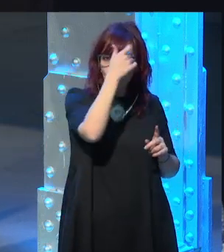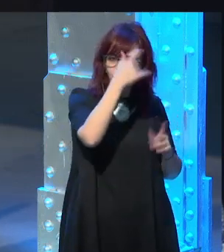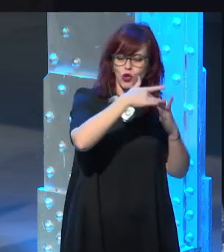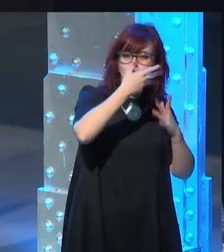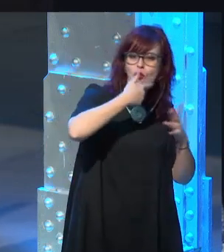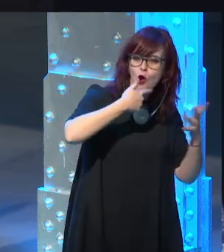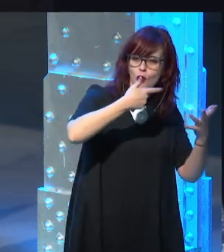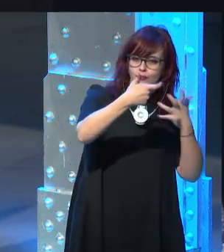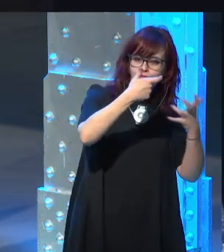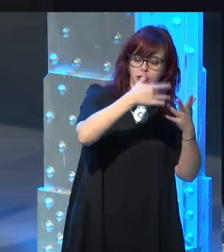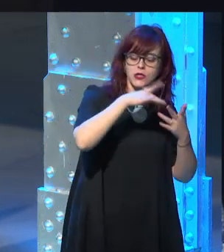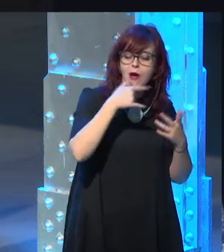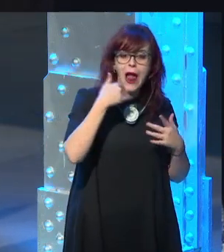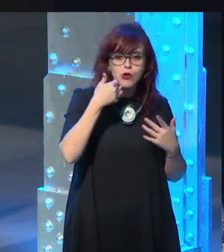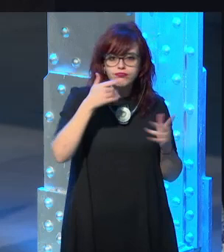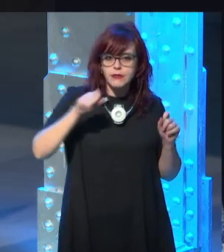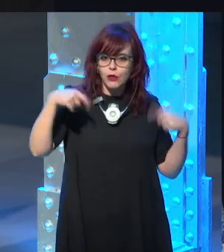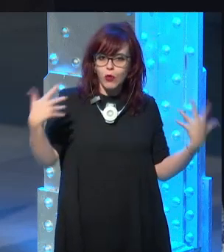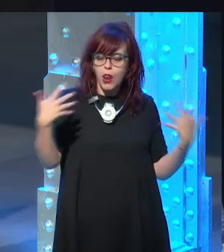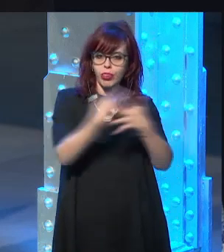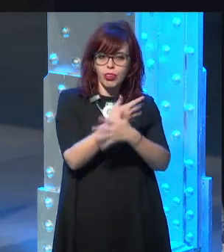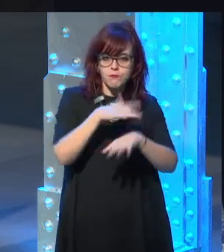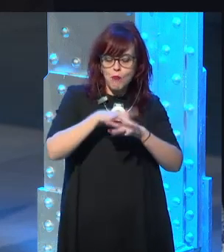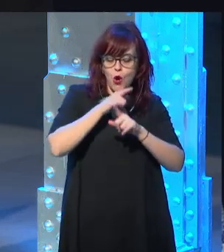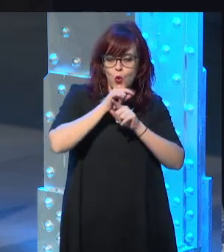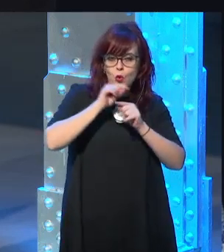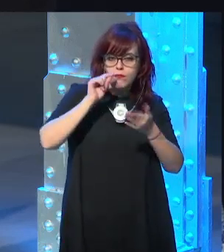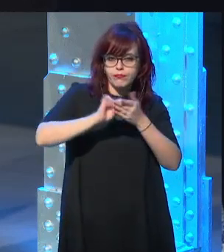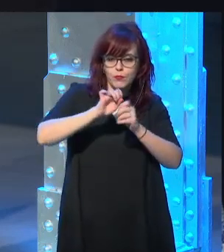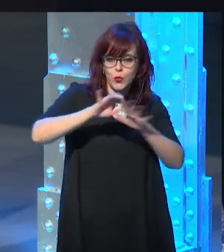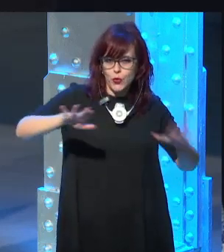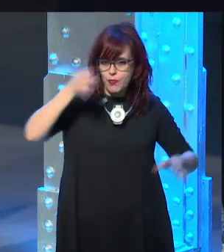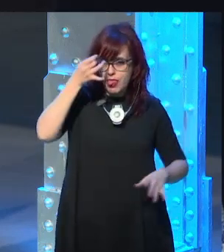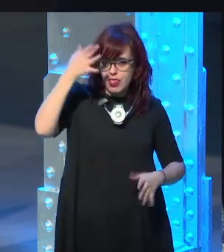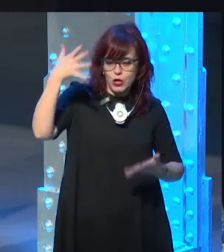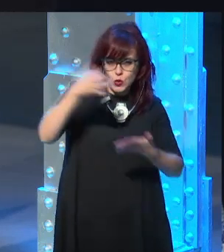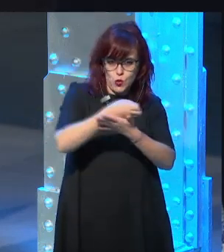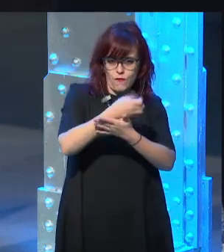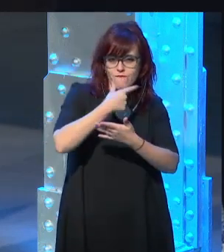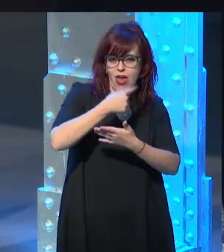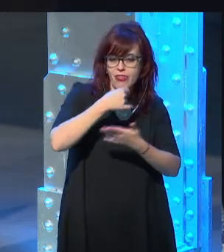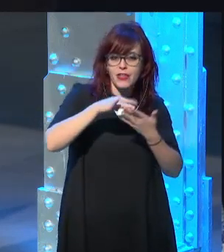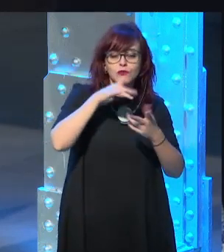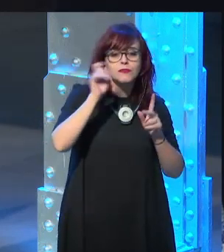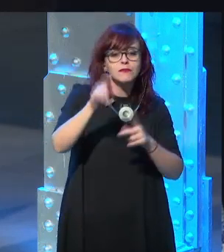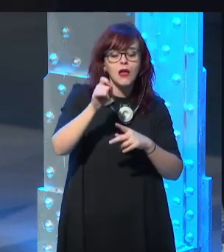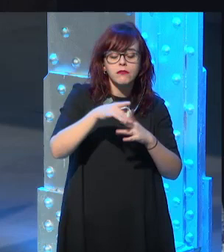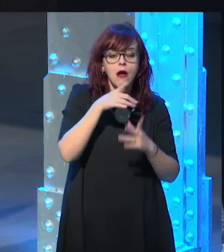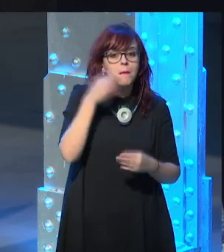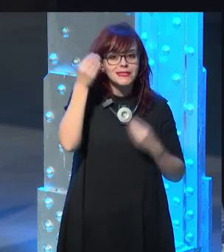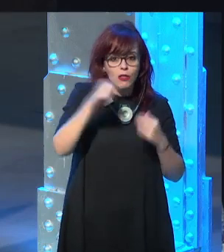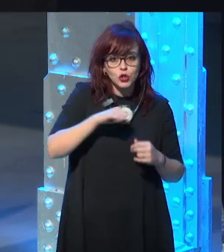de colores, que realmente fue algo muy, muy, muy orgánico, que expandió toda la idea que yo tenía y que a mí solo no se me había